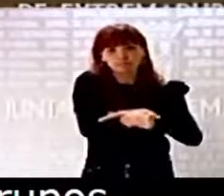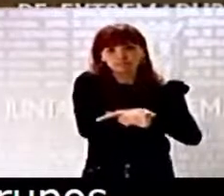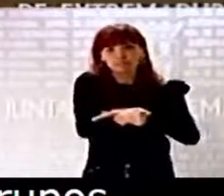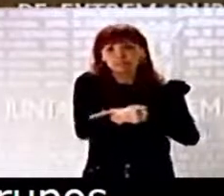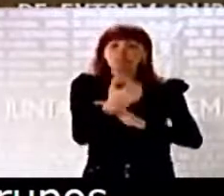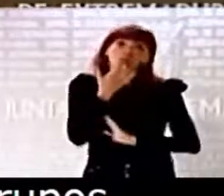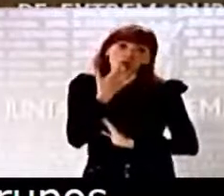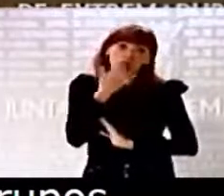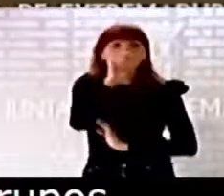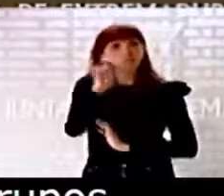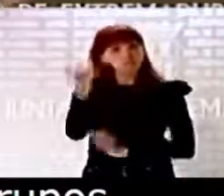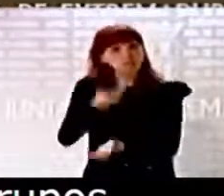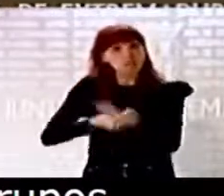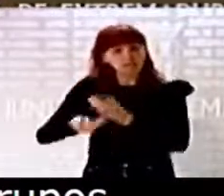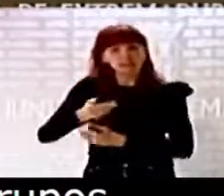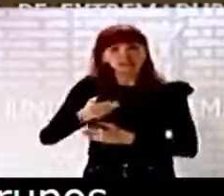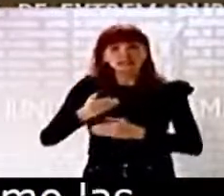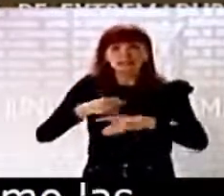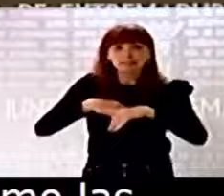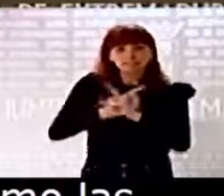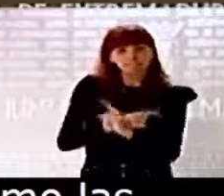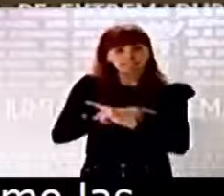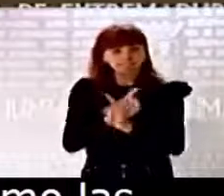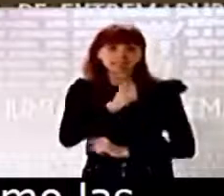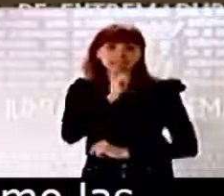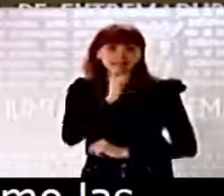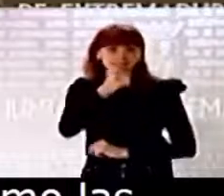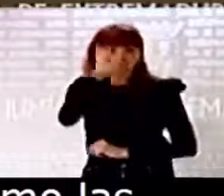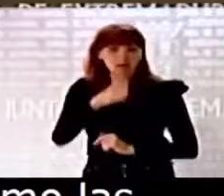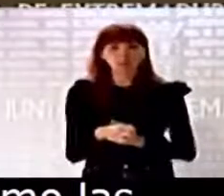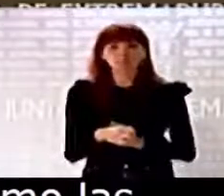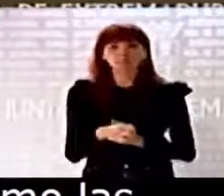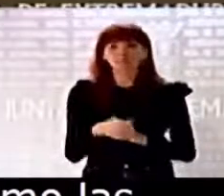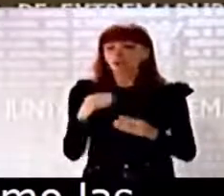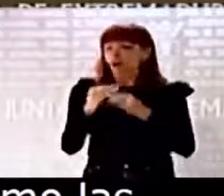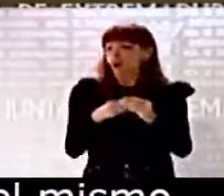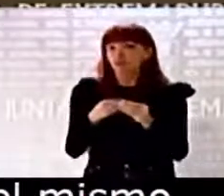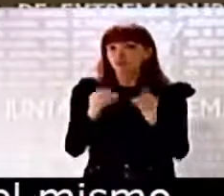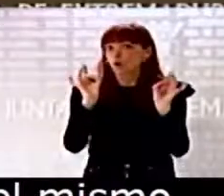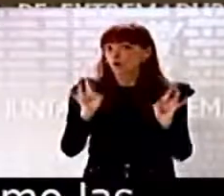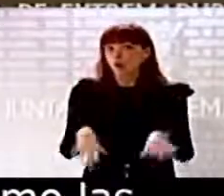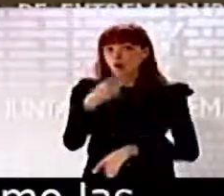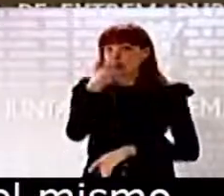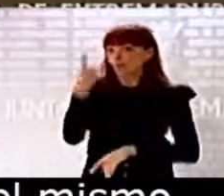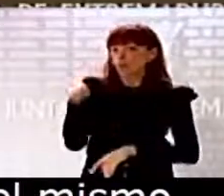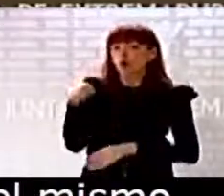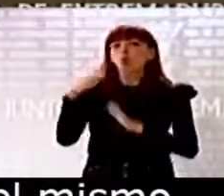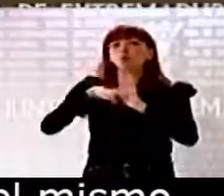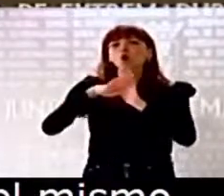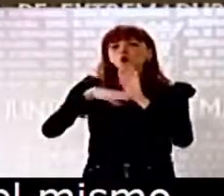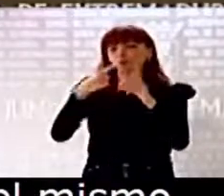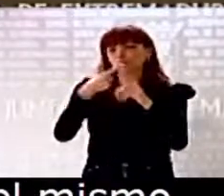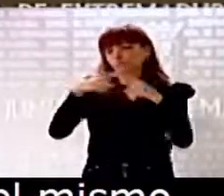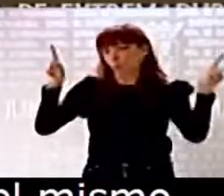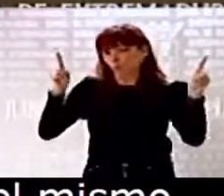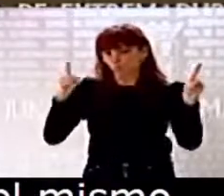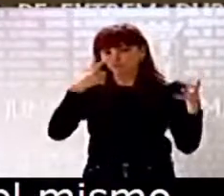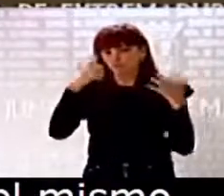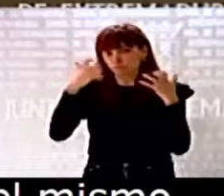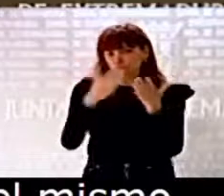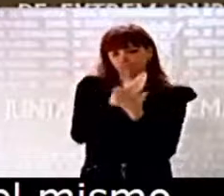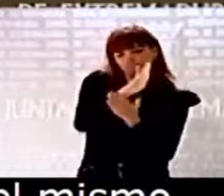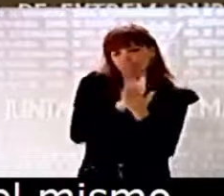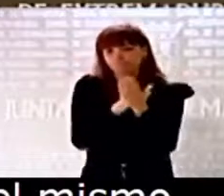discapacidad. Reproducimos el mismo esquema que en años anteriores, con dos programas bien diferenciados, uno de apoyo